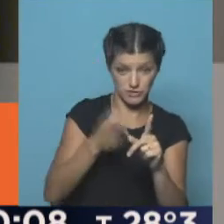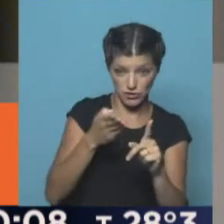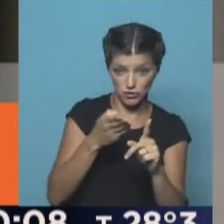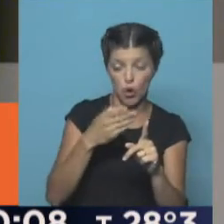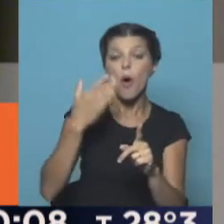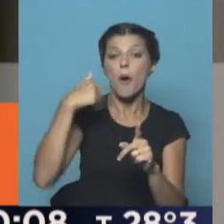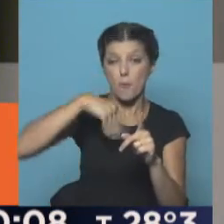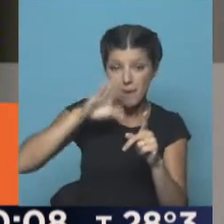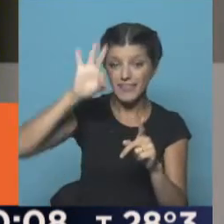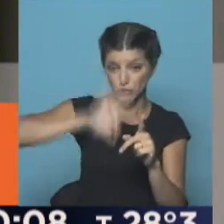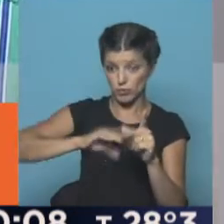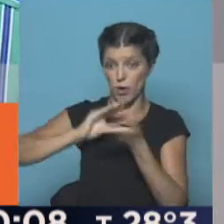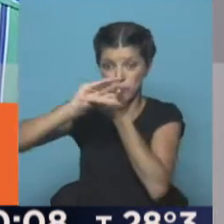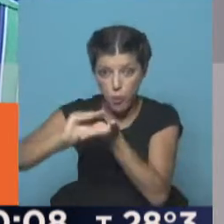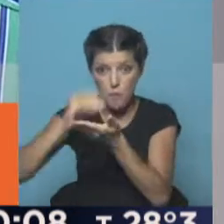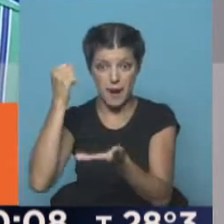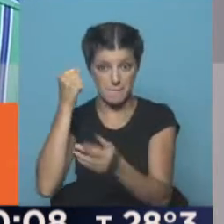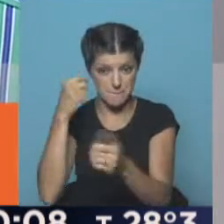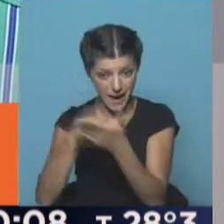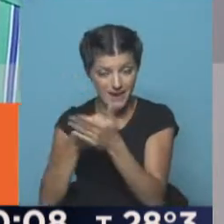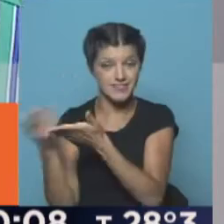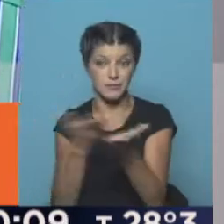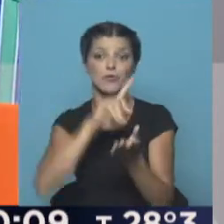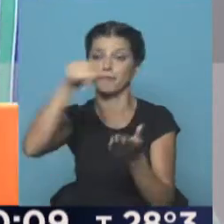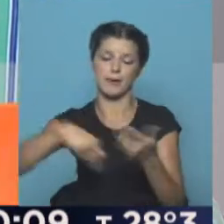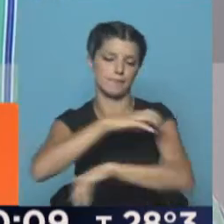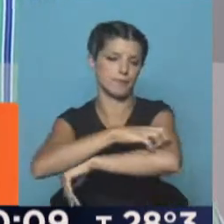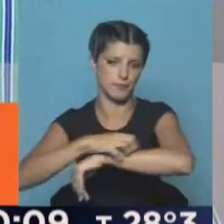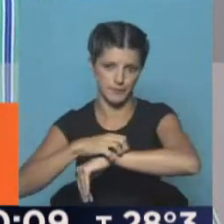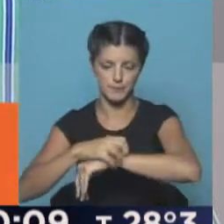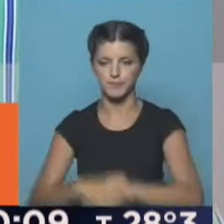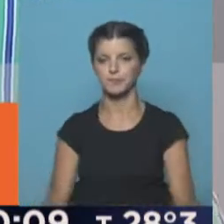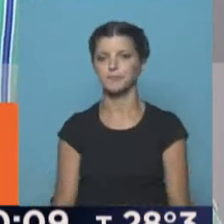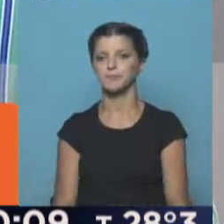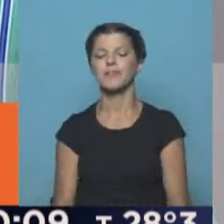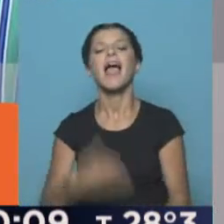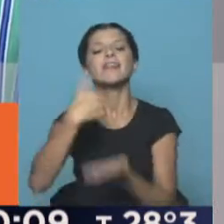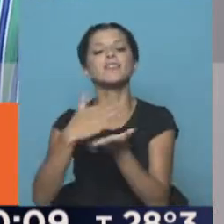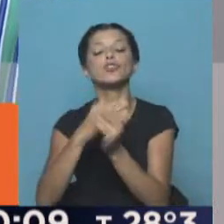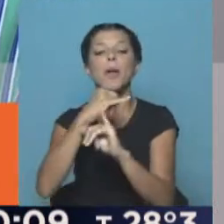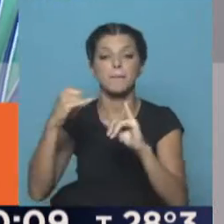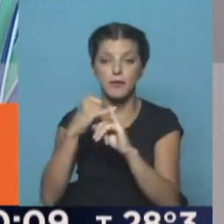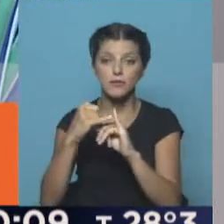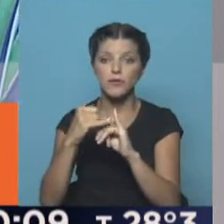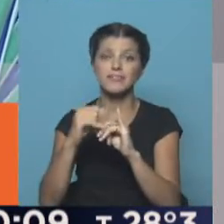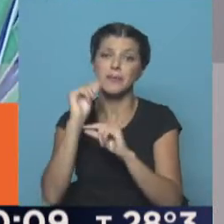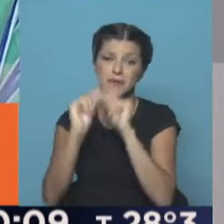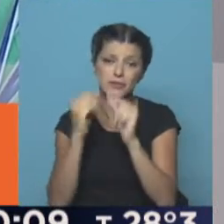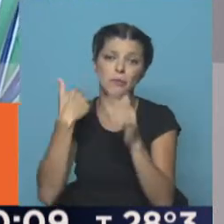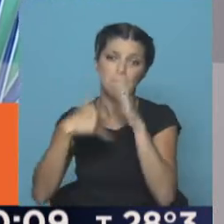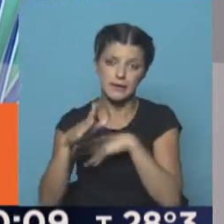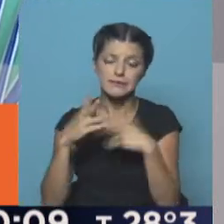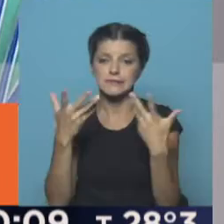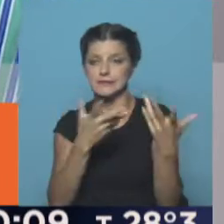esto genera una disminución de la capacidad adquisitiva de la gente y aquellos sectores medios seguirán cada vez más restringiéndose y